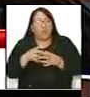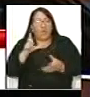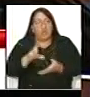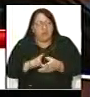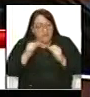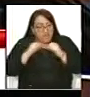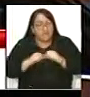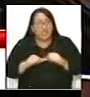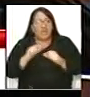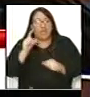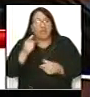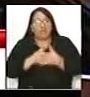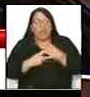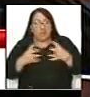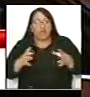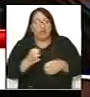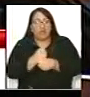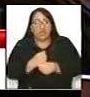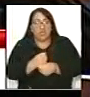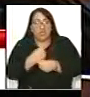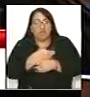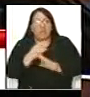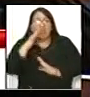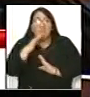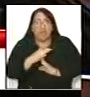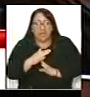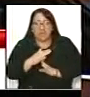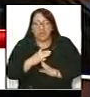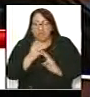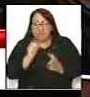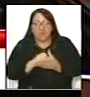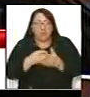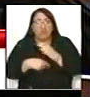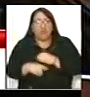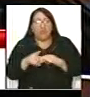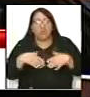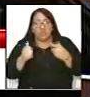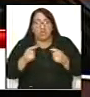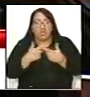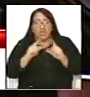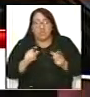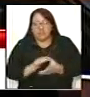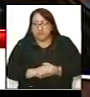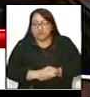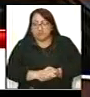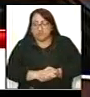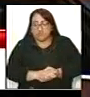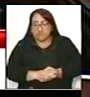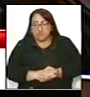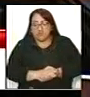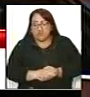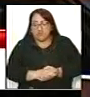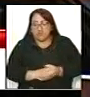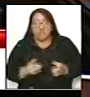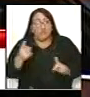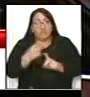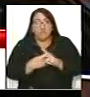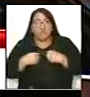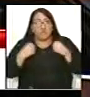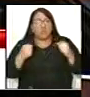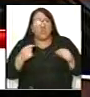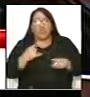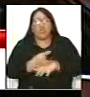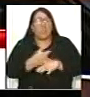seguirá liderando para conseguir de la manera pacífica, lo más pronto posible, esa libertad. Nos sumamos porque nuestra lucha es